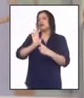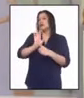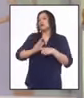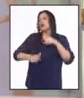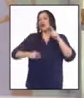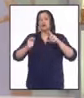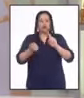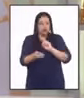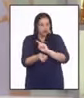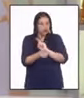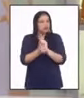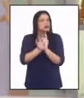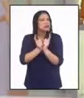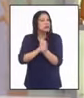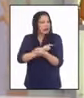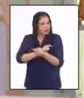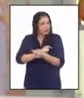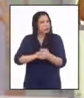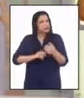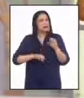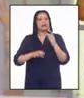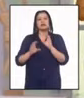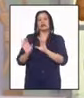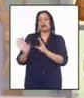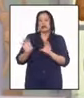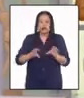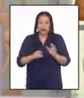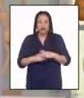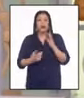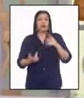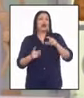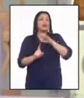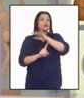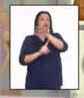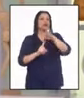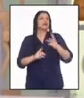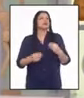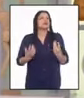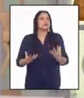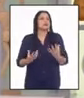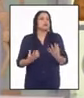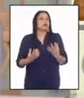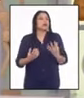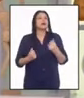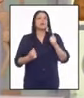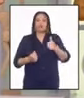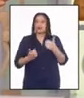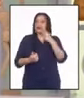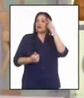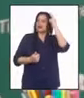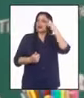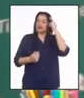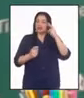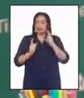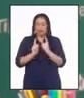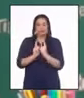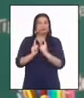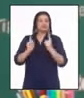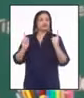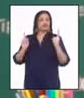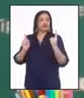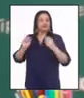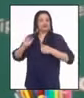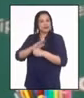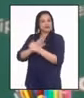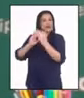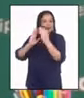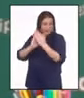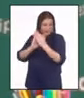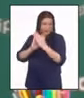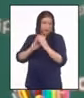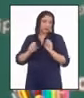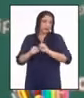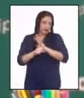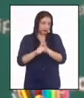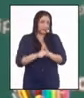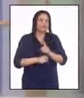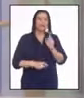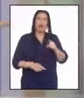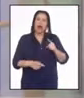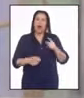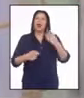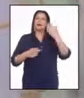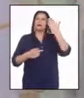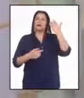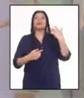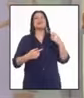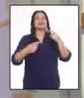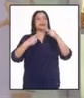algunos cambios que se han venido dando en nuestra naturaleza producto del aislamiento por la pandemia. Hace unos meses leí una noticia sobre eso.